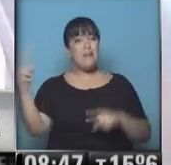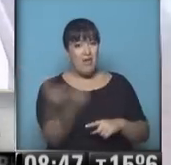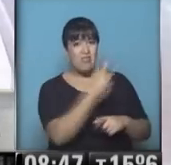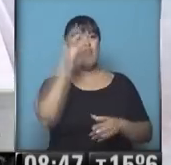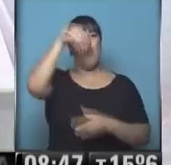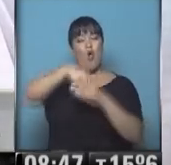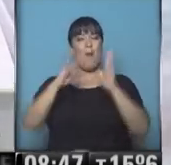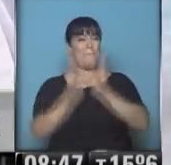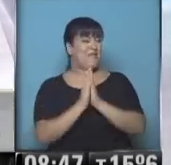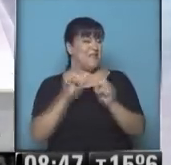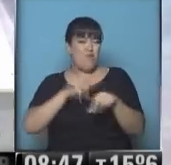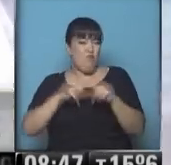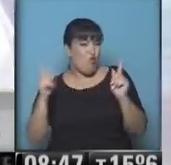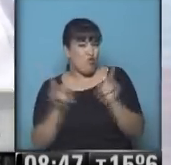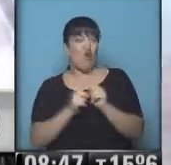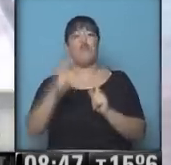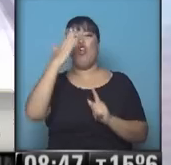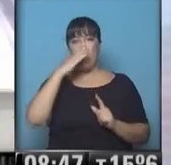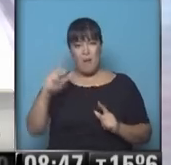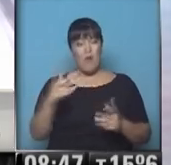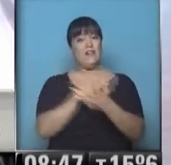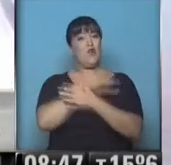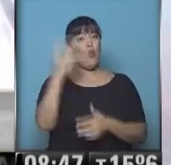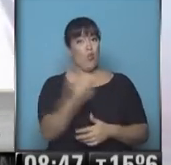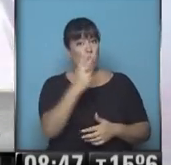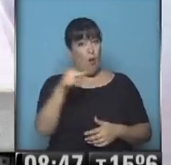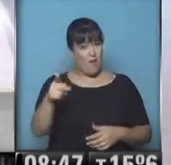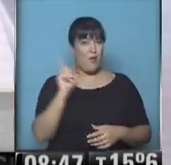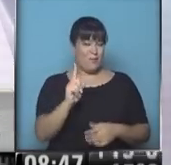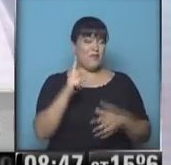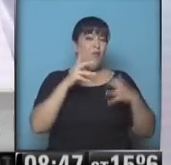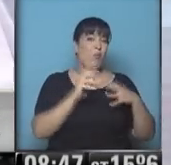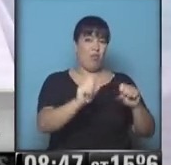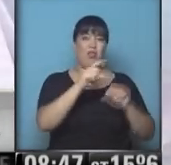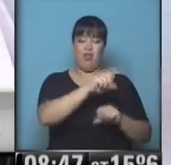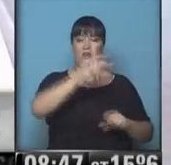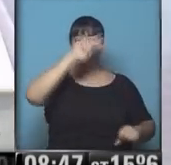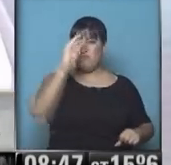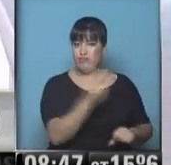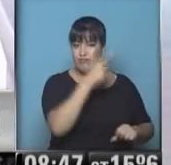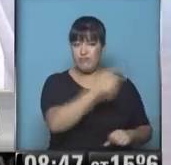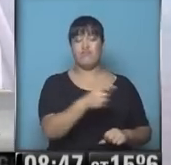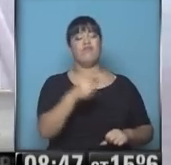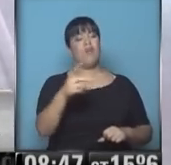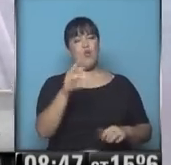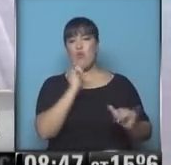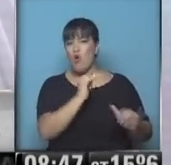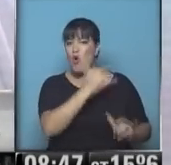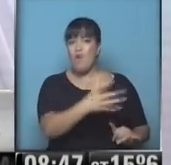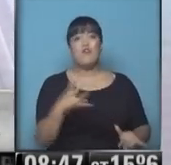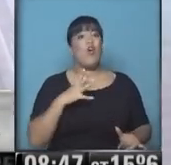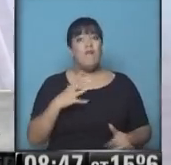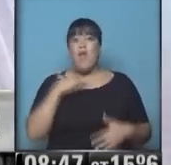y luego los restos de Melina Romero, esta chiquita que encontrara la muerte tan trágicamente y todavía